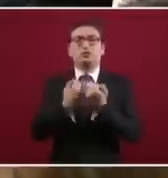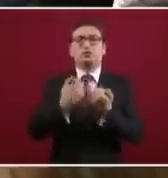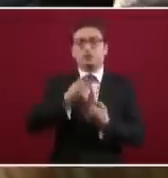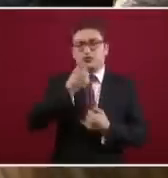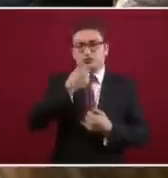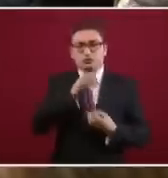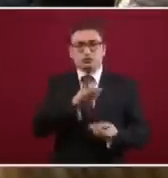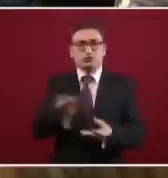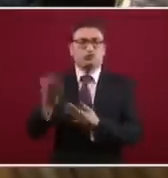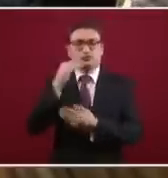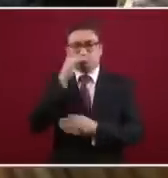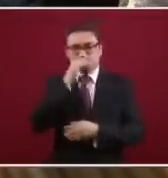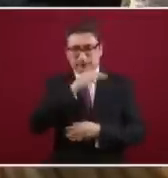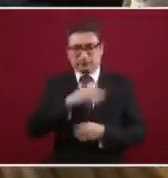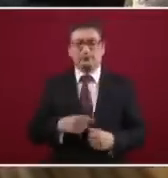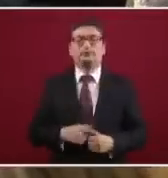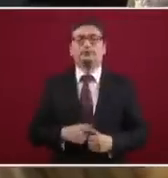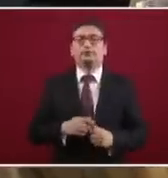Ya